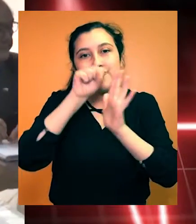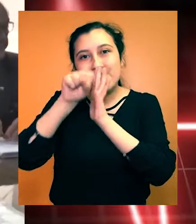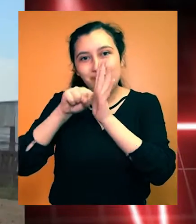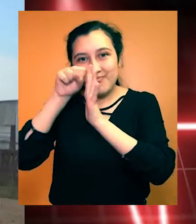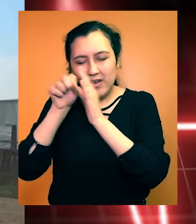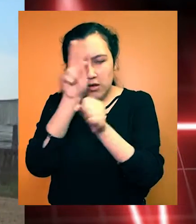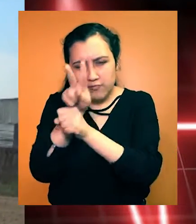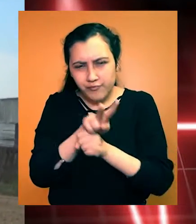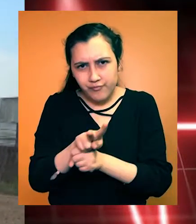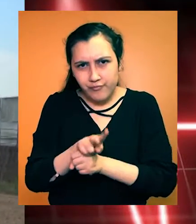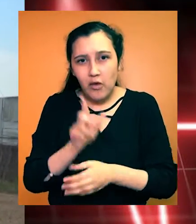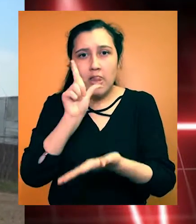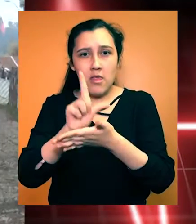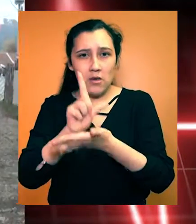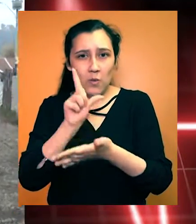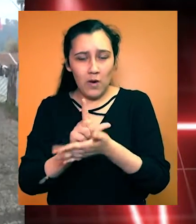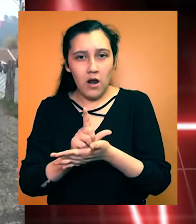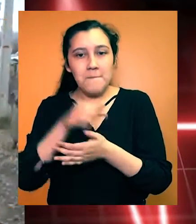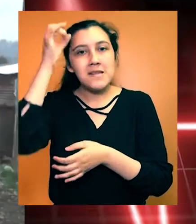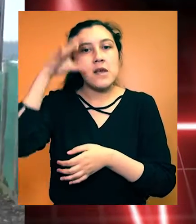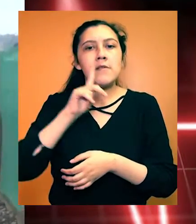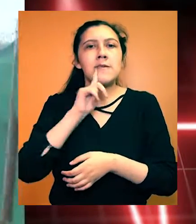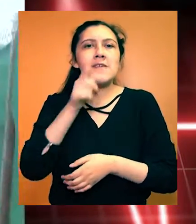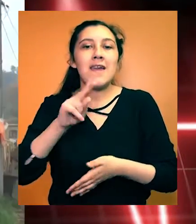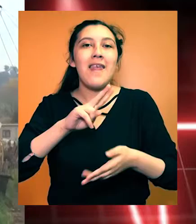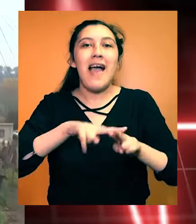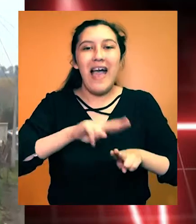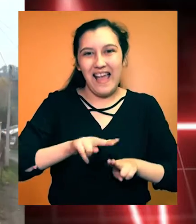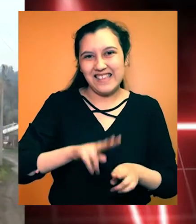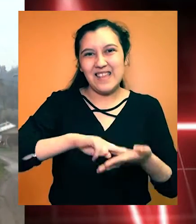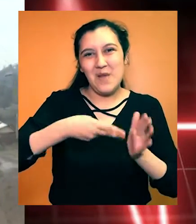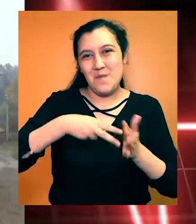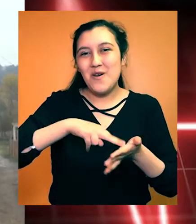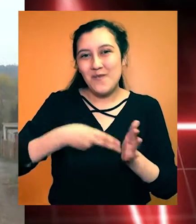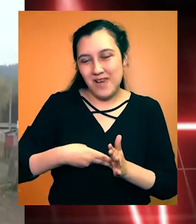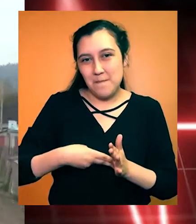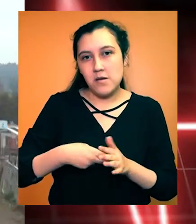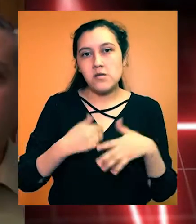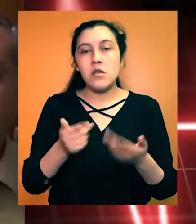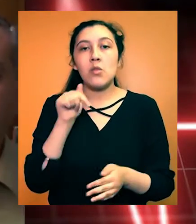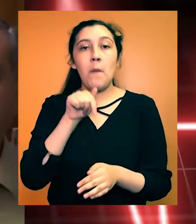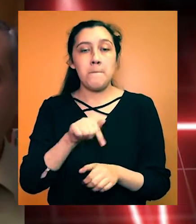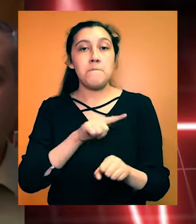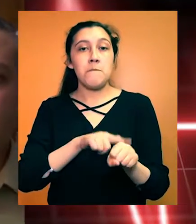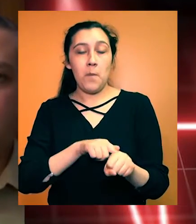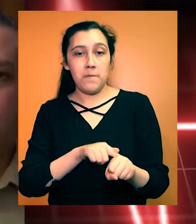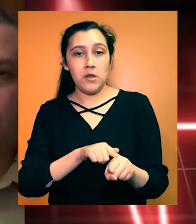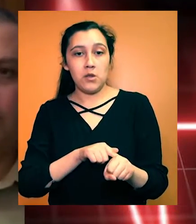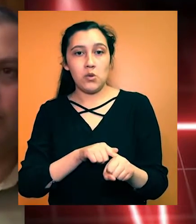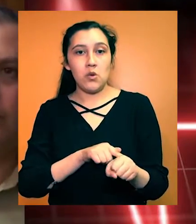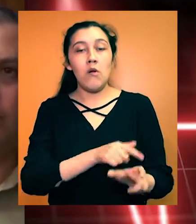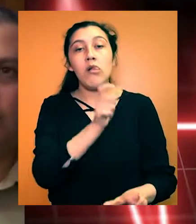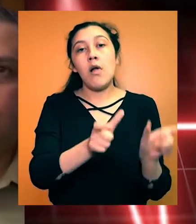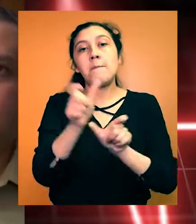cámaras de seguridad en el sector involucrado con el fin de captar quiénes son los delincuentes que actúan en el campamento. En estos momentos, ¿no?, los